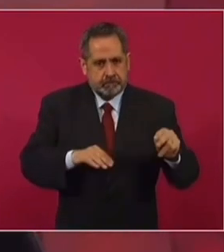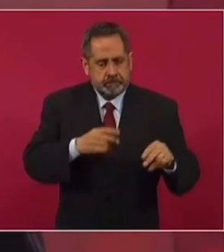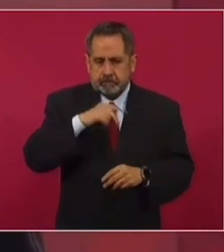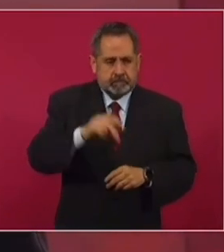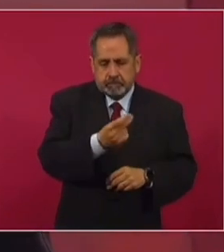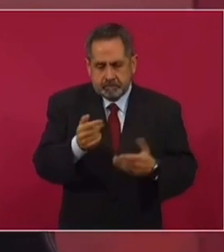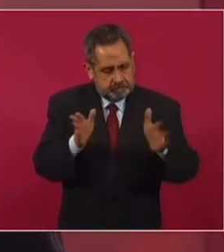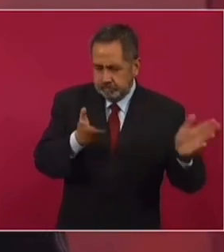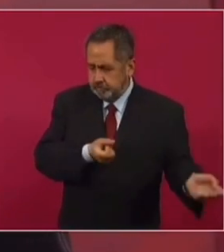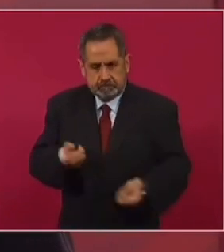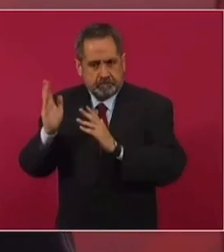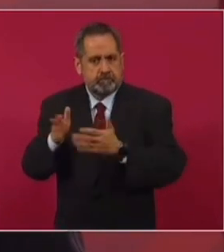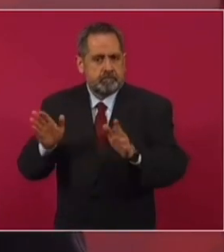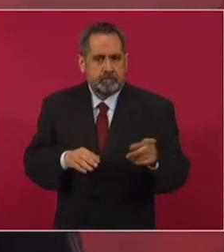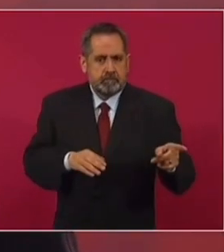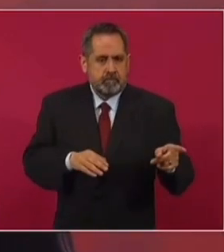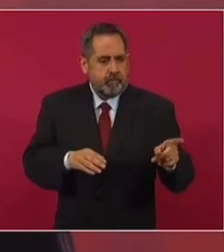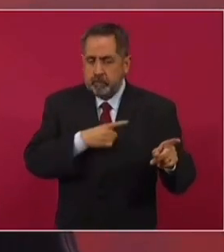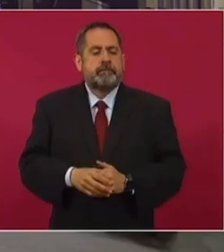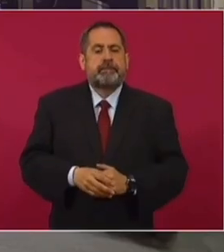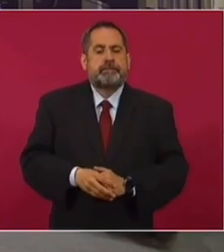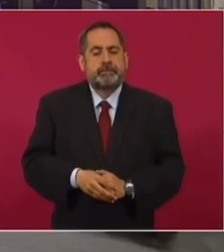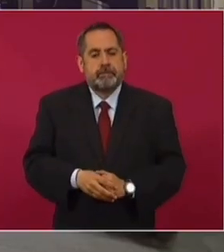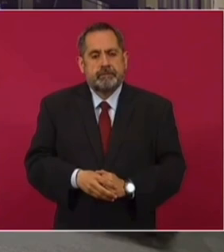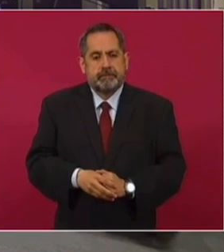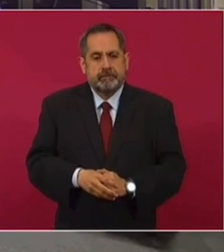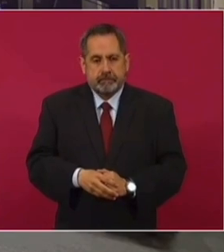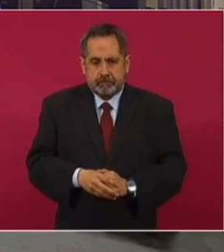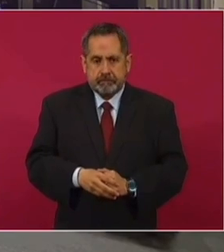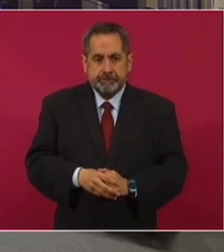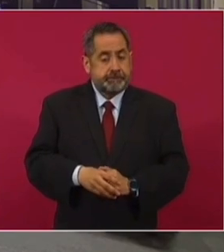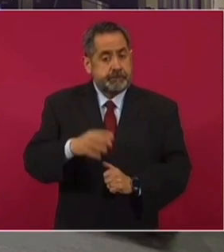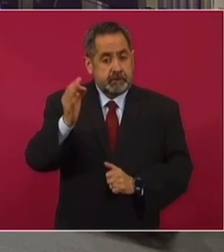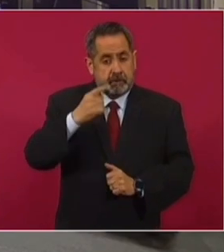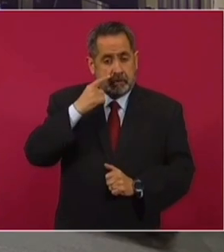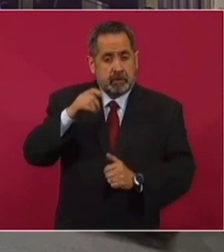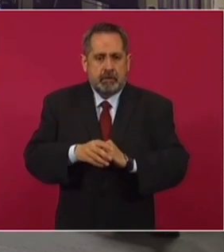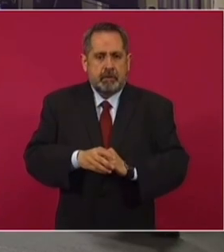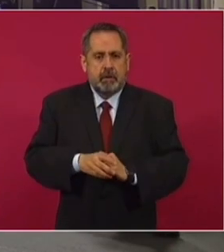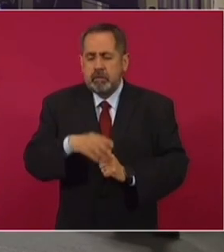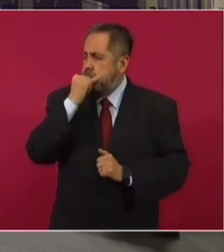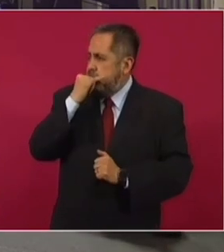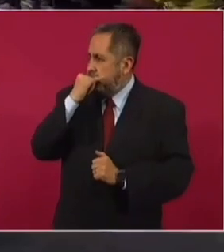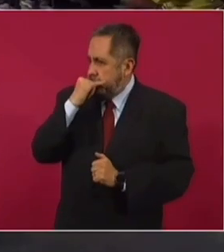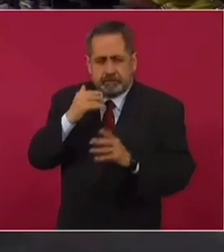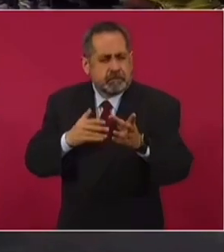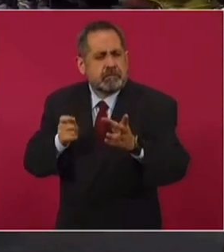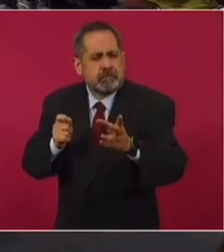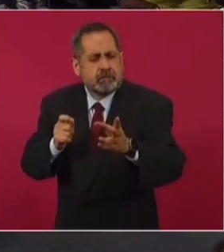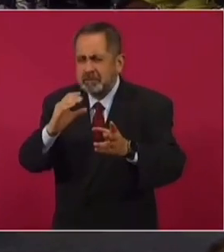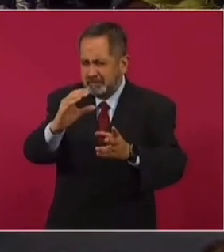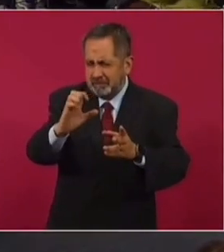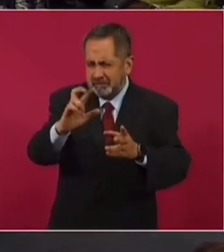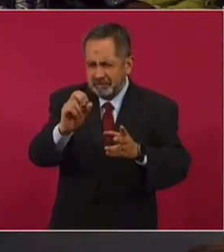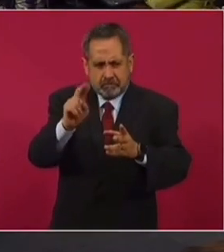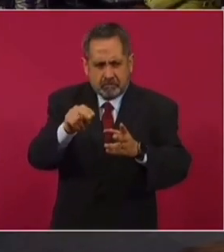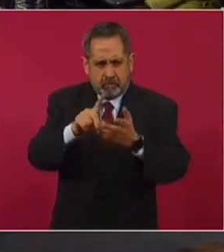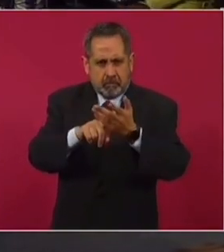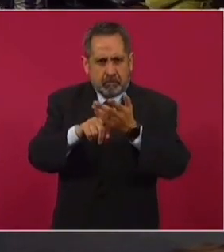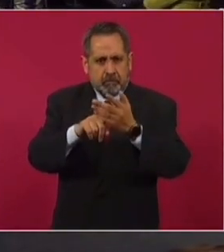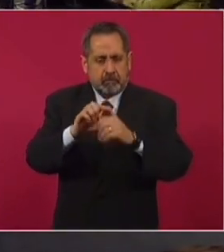de inmediato. Deberían de liberarlos. Está demostrado, por ejemplo, el señor que está en Israel. Perdón, Cerón, ¿no?